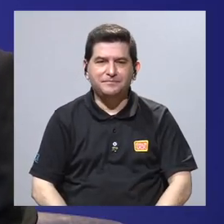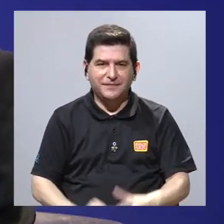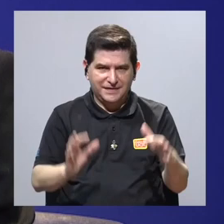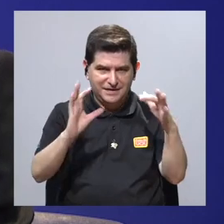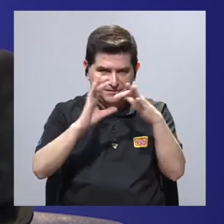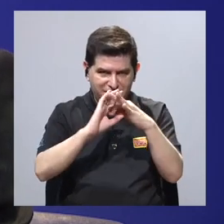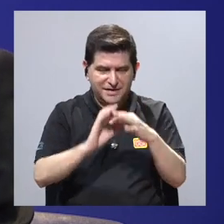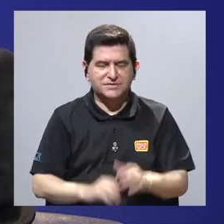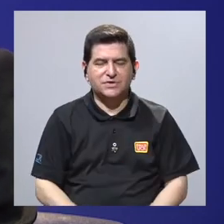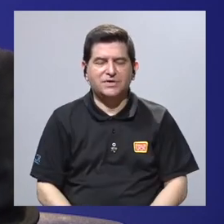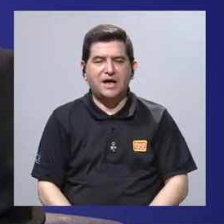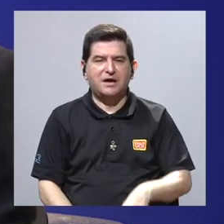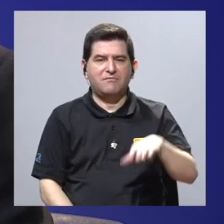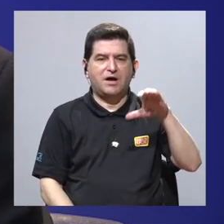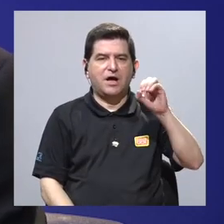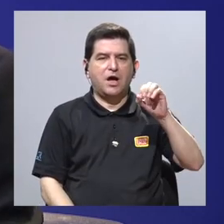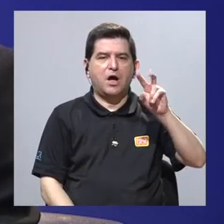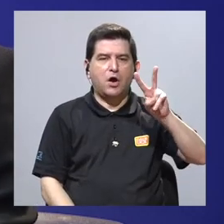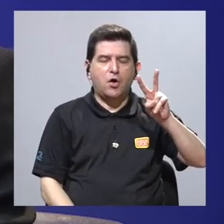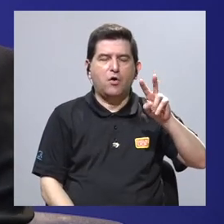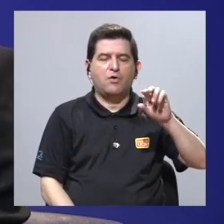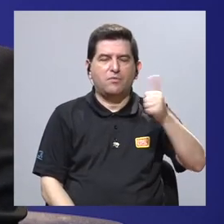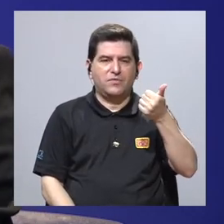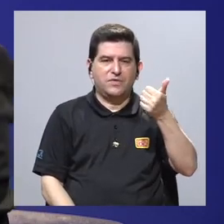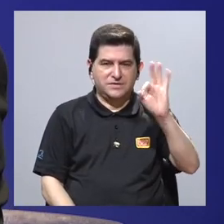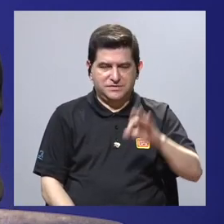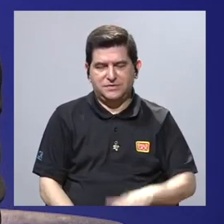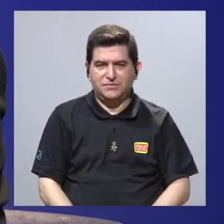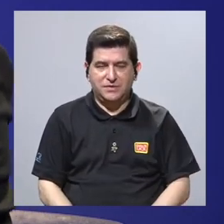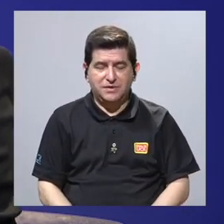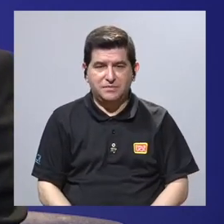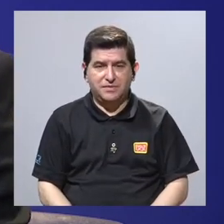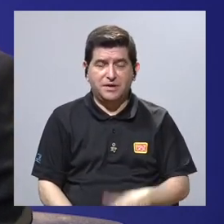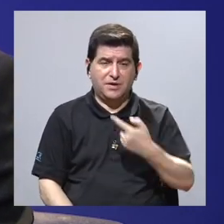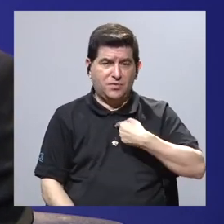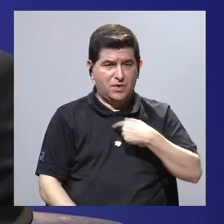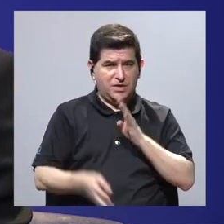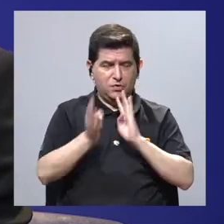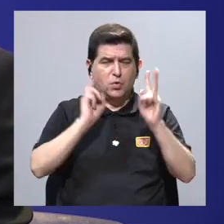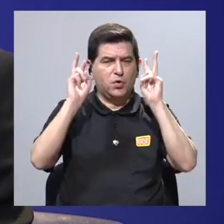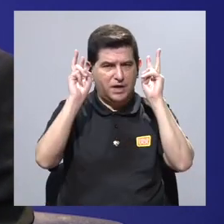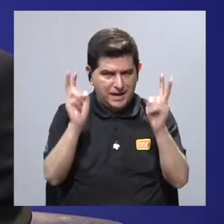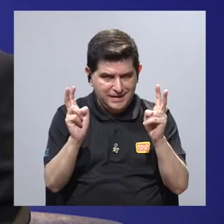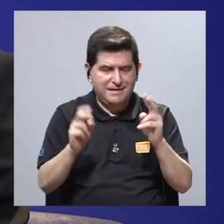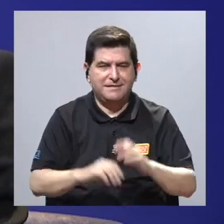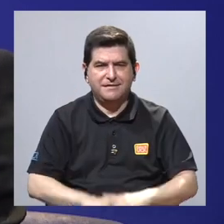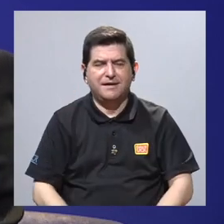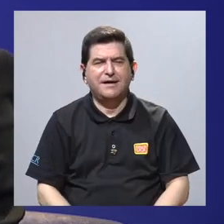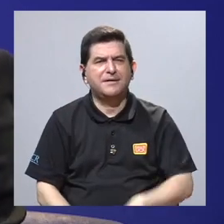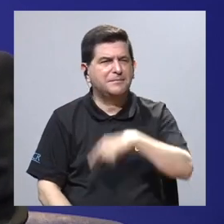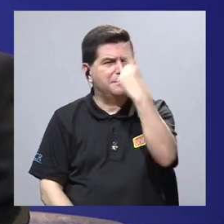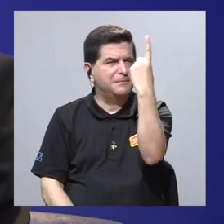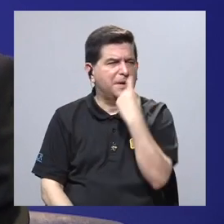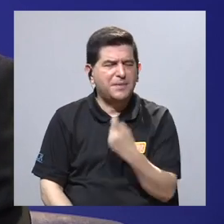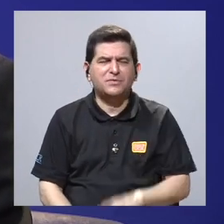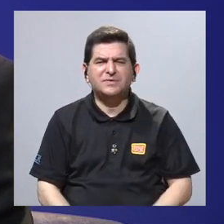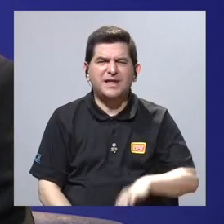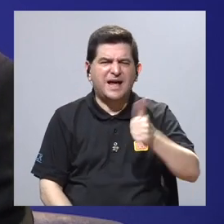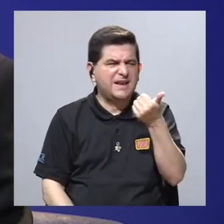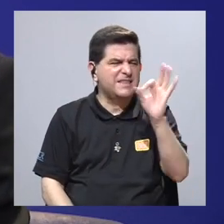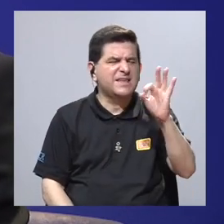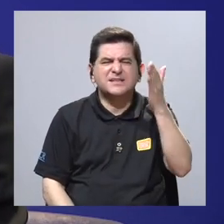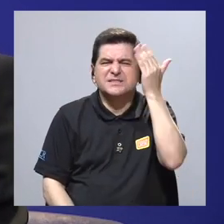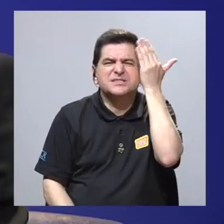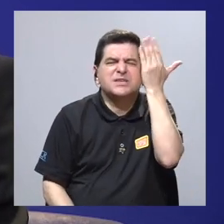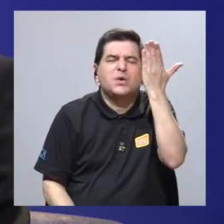COVID-19, que por cierto, cuando socializaba el tema, me preguntaban que por qué 19,